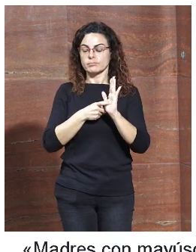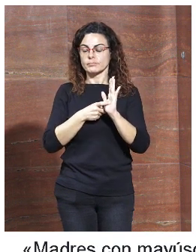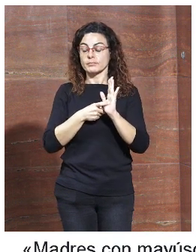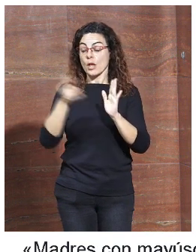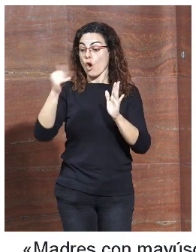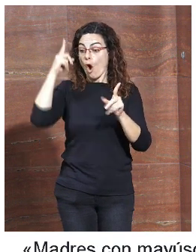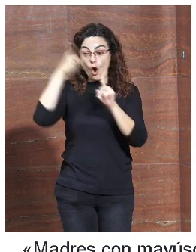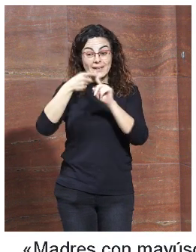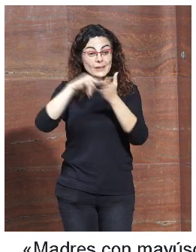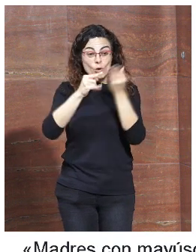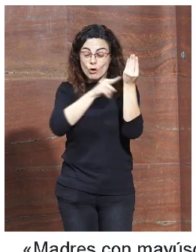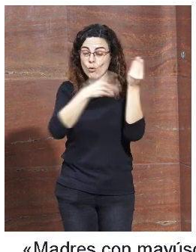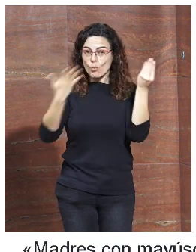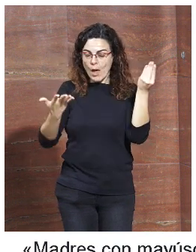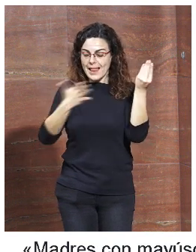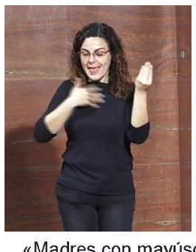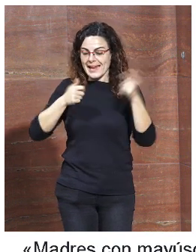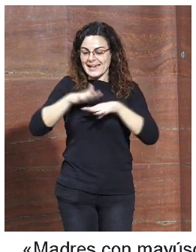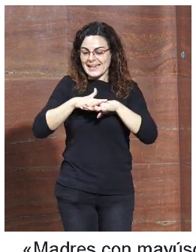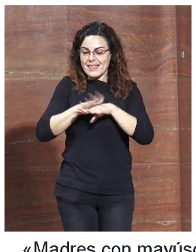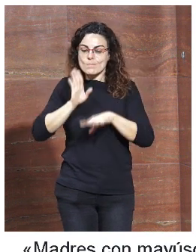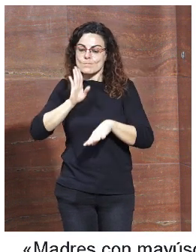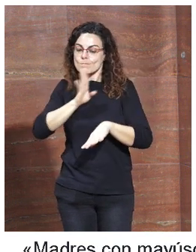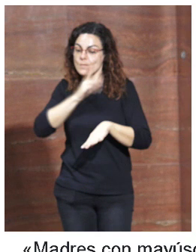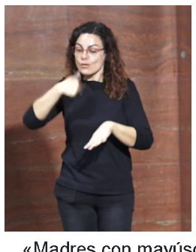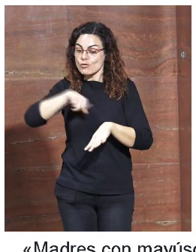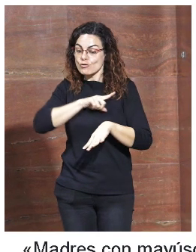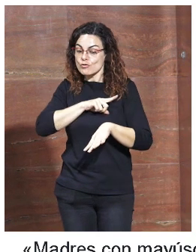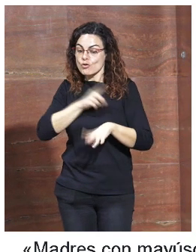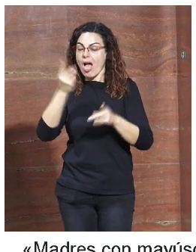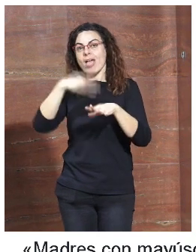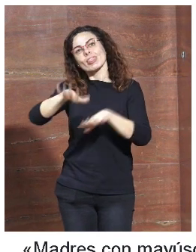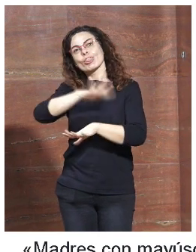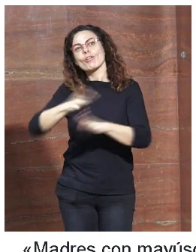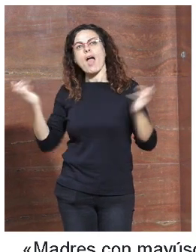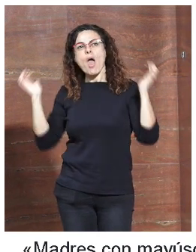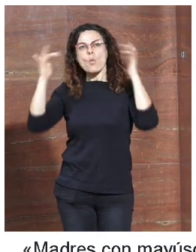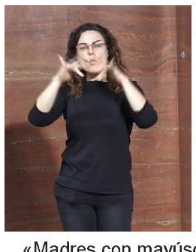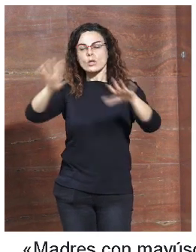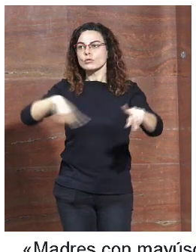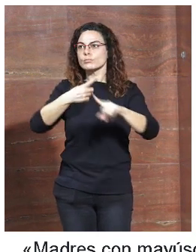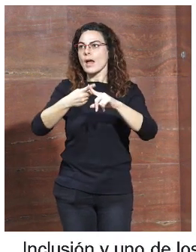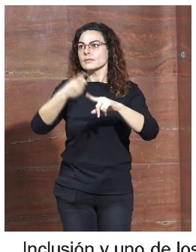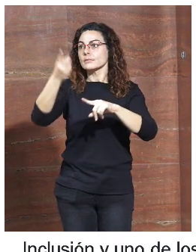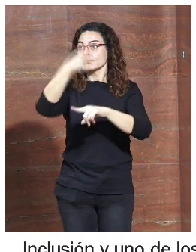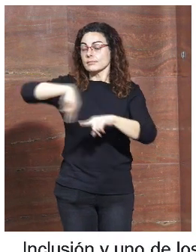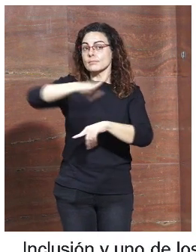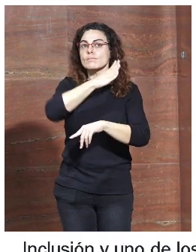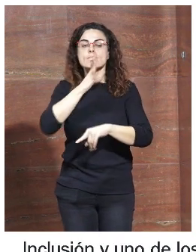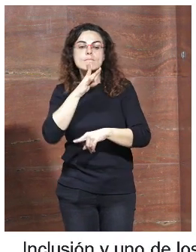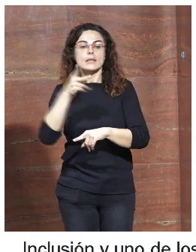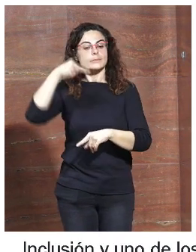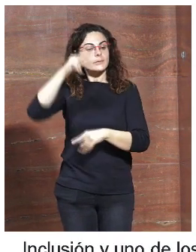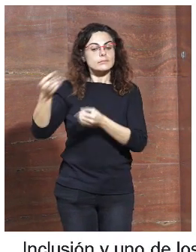proyecto fue fomentar una red de madres y ofrecerles un punto de encuentro en el que compartir sus experiencias. Hoy esta